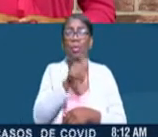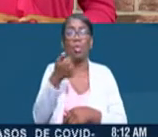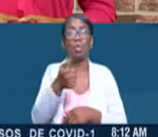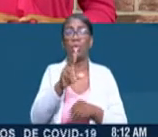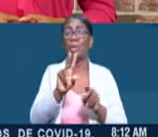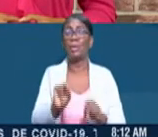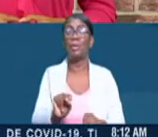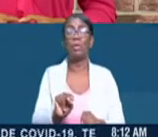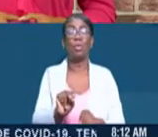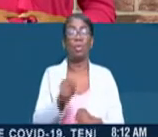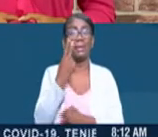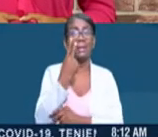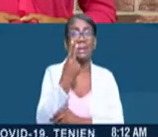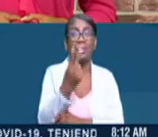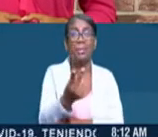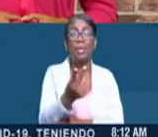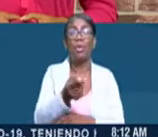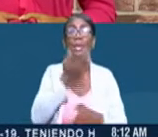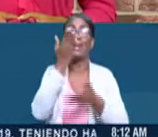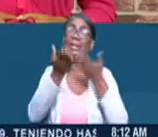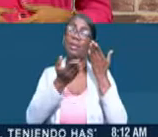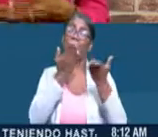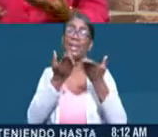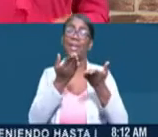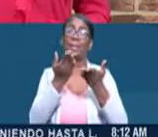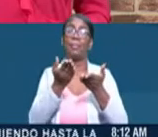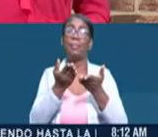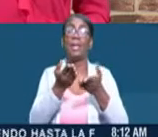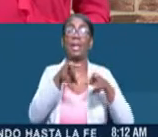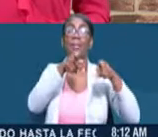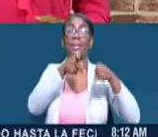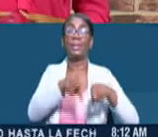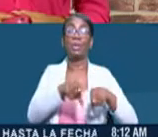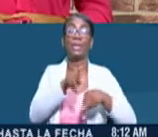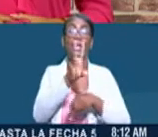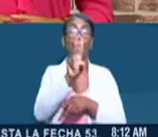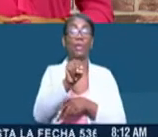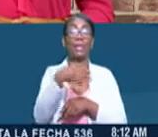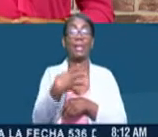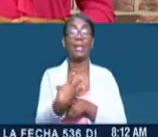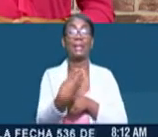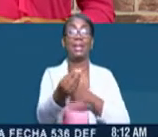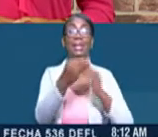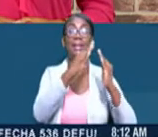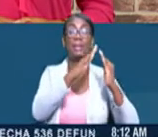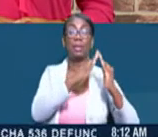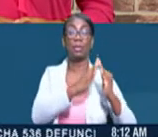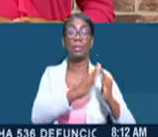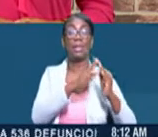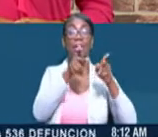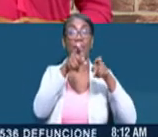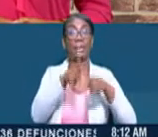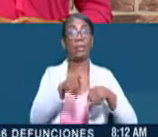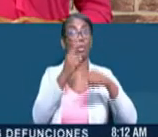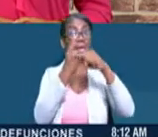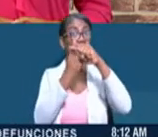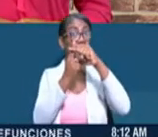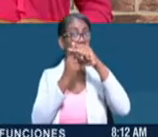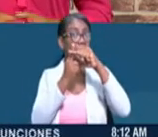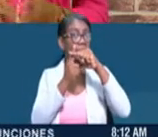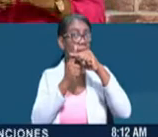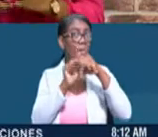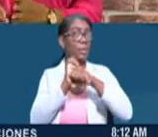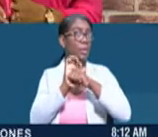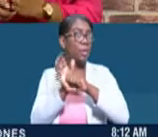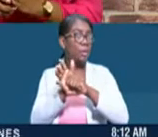que, por supuesto, la recomendación tanto a las personas que no tienen por qué salir y, por supuesto, a las personas que son COVID-19 positivos,